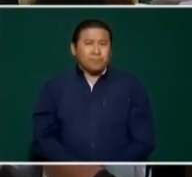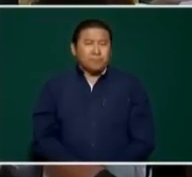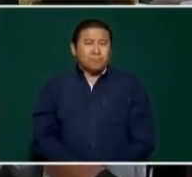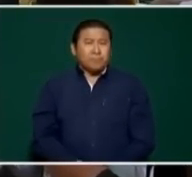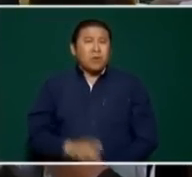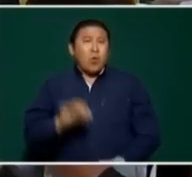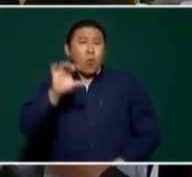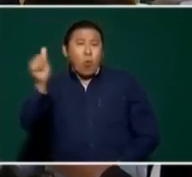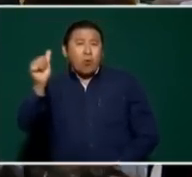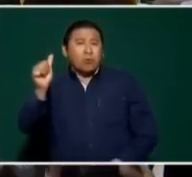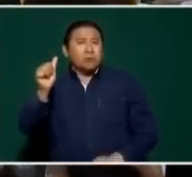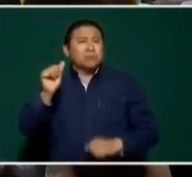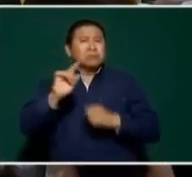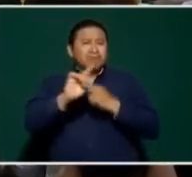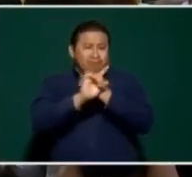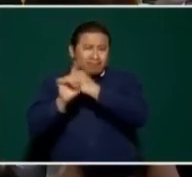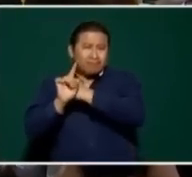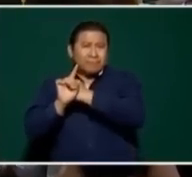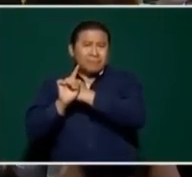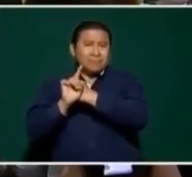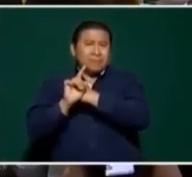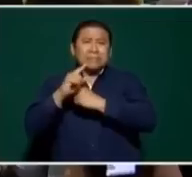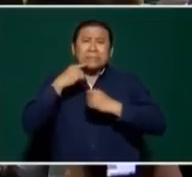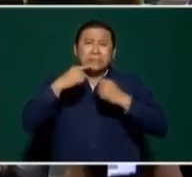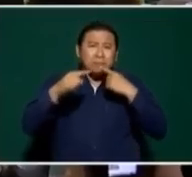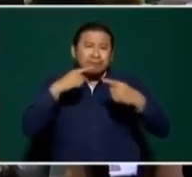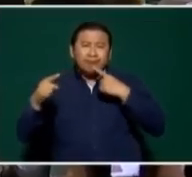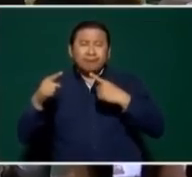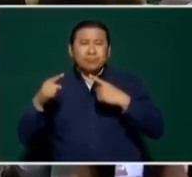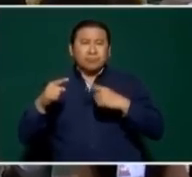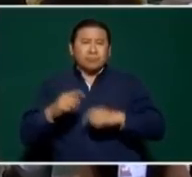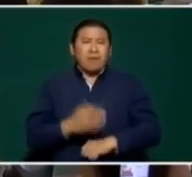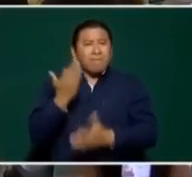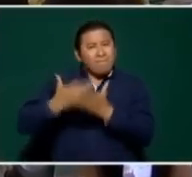en otros delitos que no se denuncian,